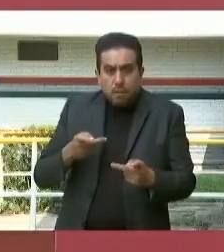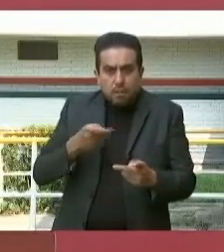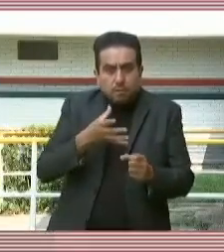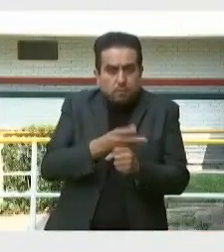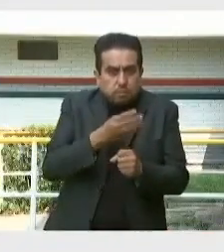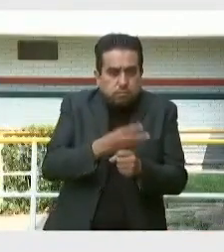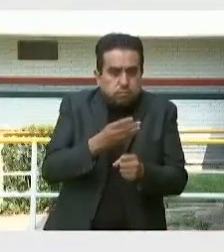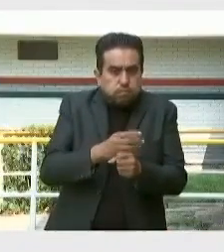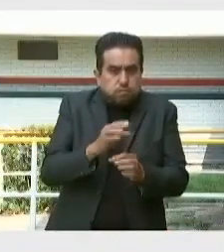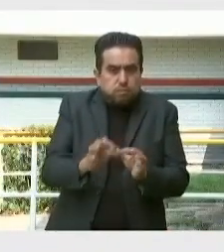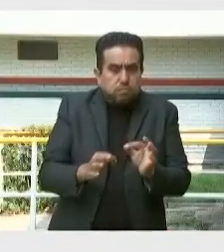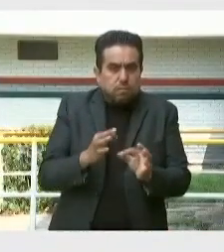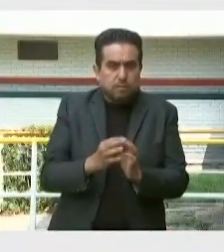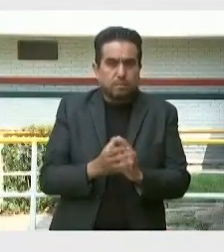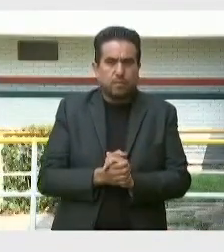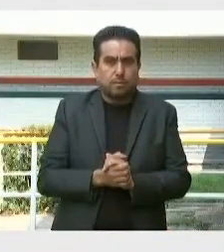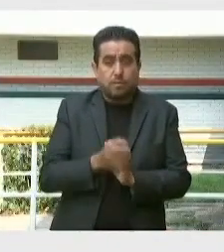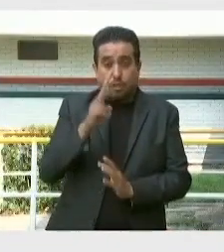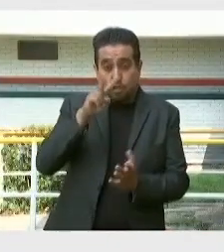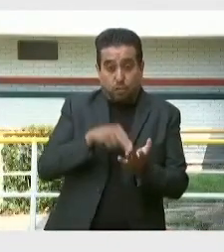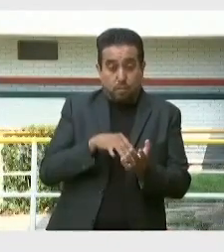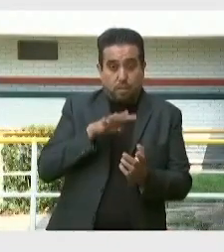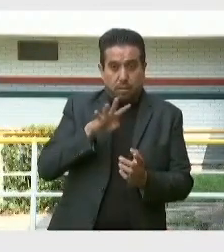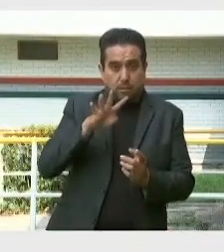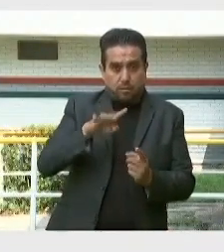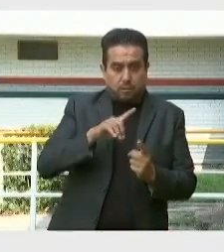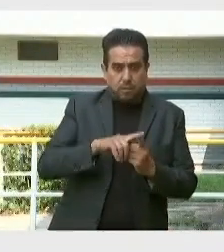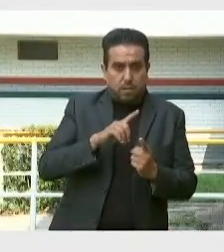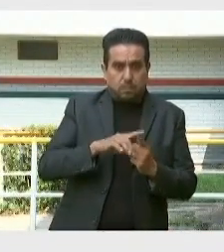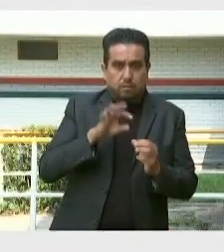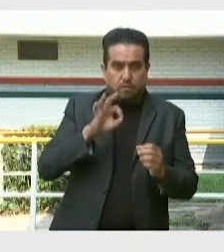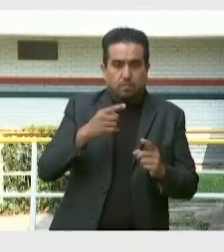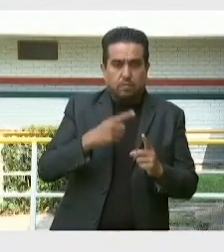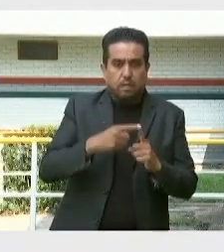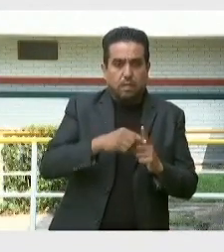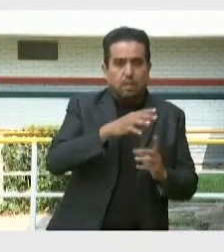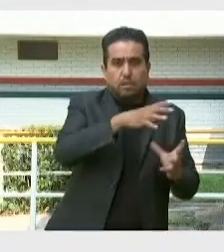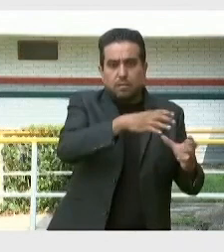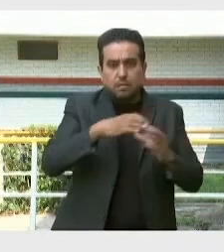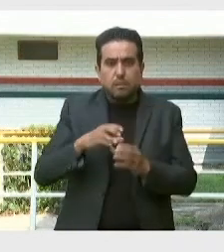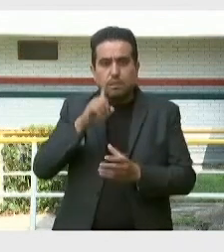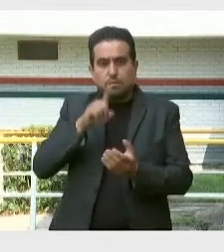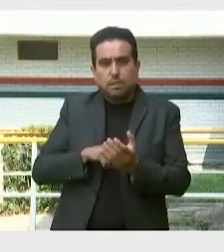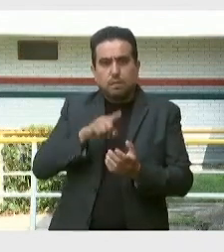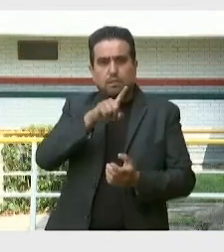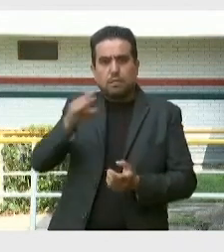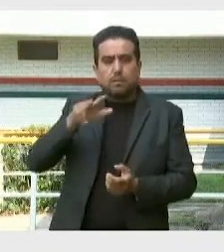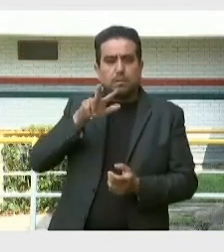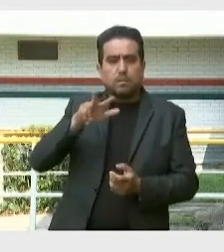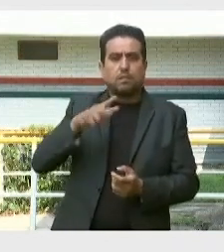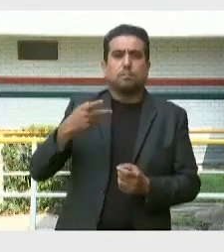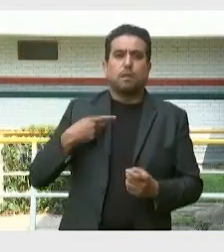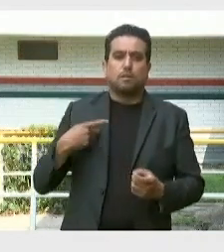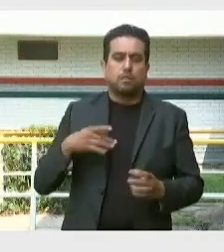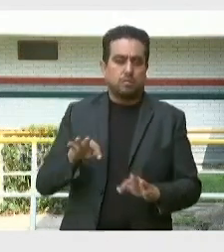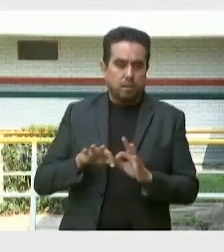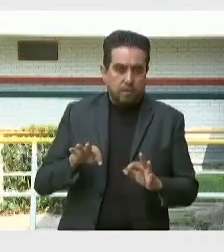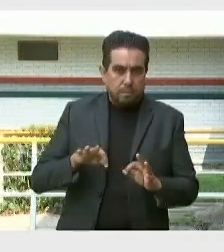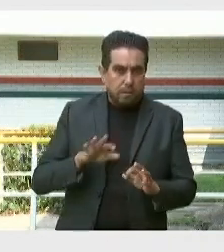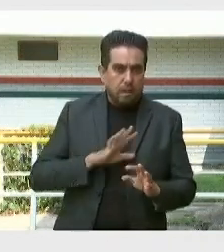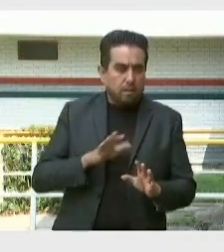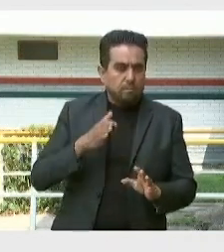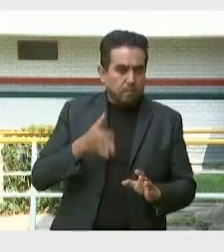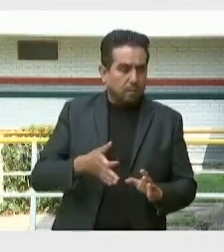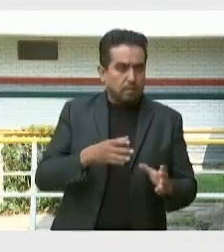rehabilitaciones en el 2019 se contrato por administración directa mil 118 trabajadores a